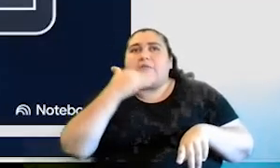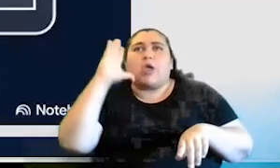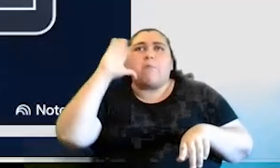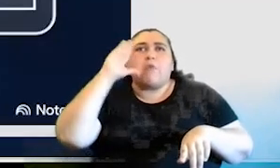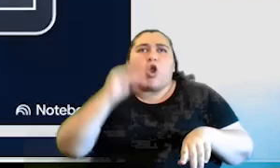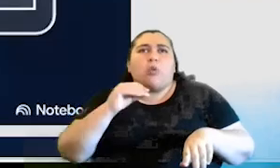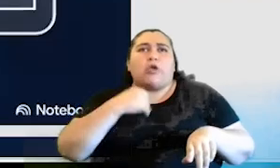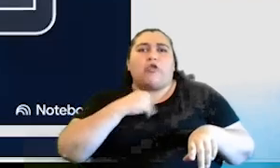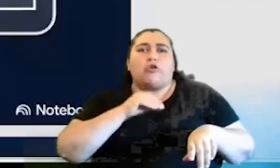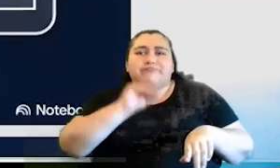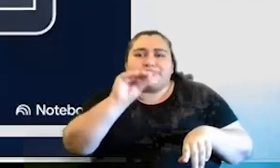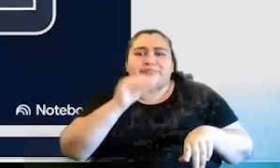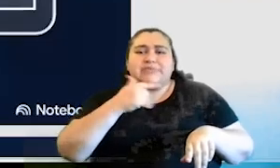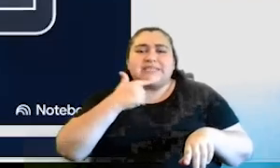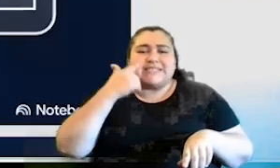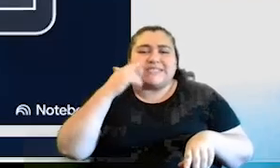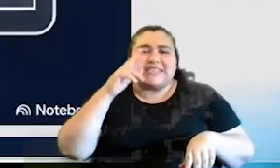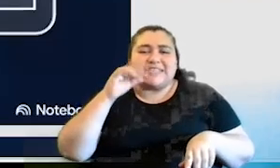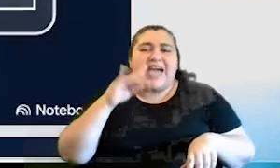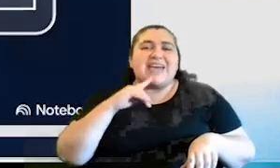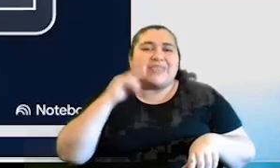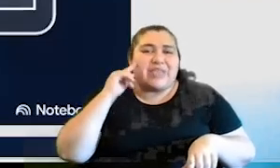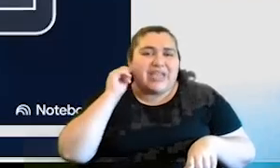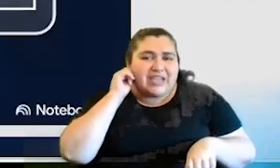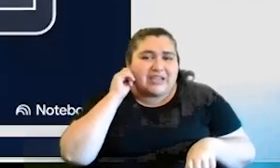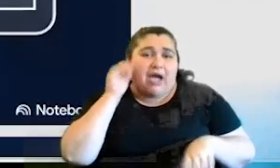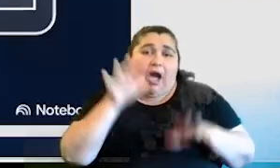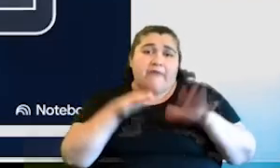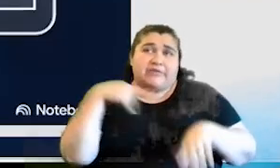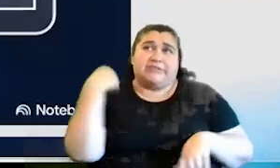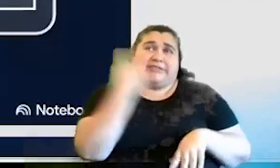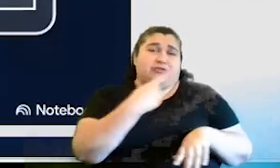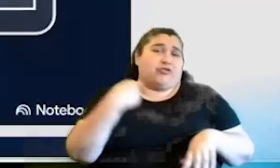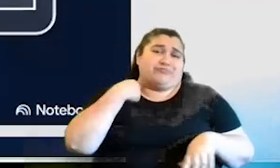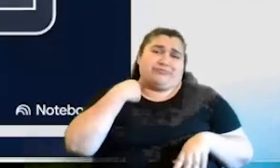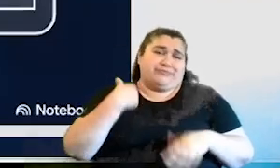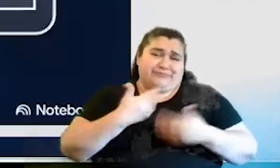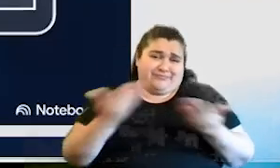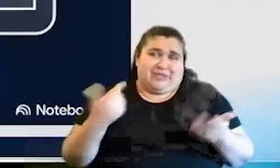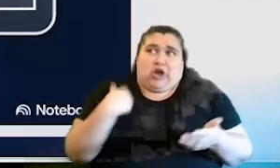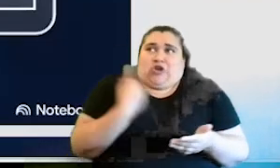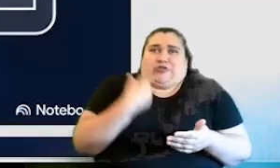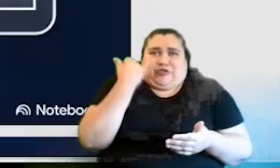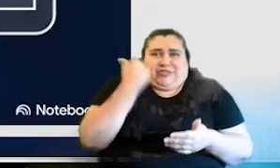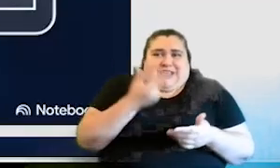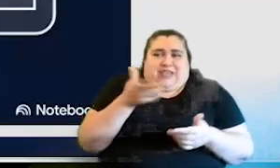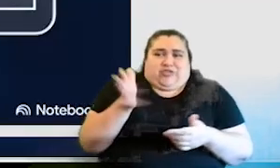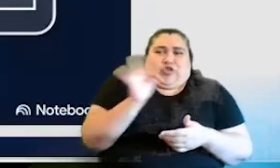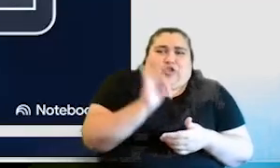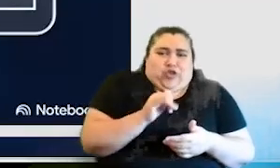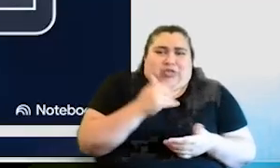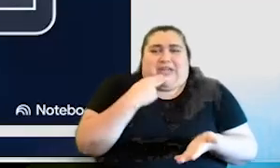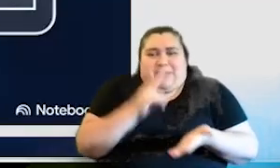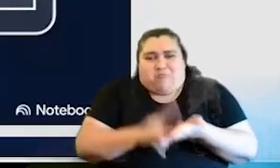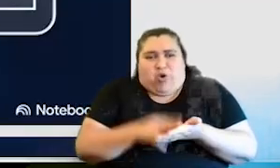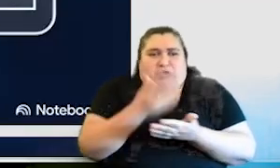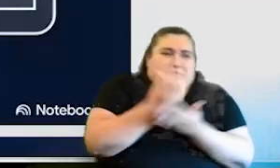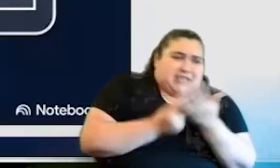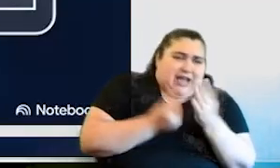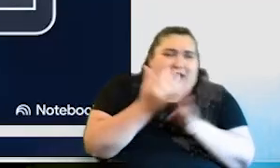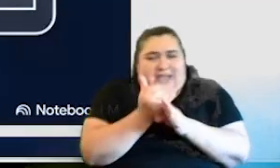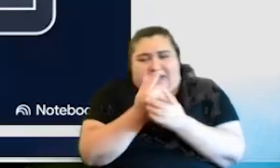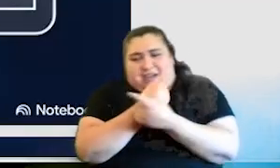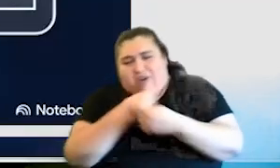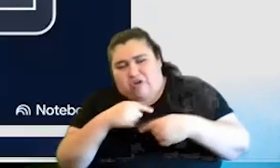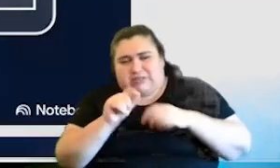CIRADIF. Y uno dice, en casa de herrero, cuchillo de palo, ¿no? Porque nosotros que estamos todo el día trabajando con los impuestos, me ha